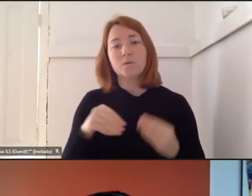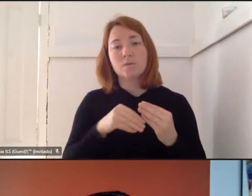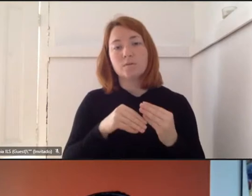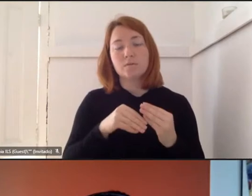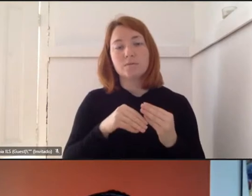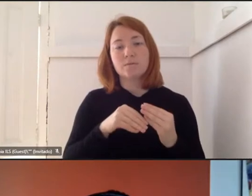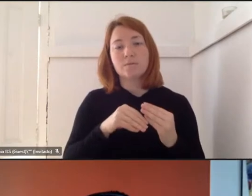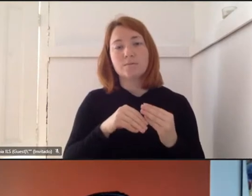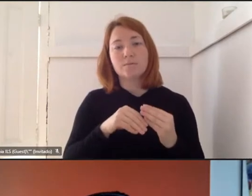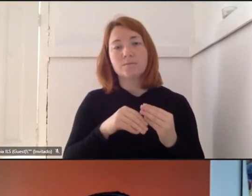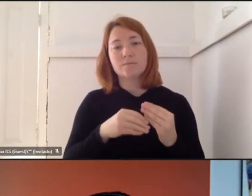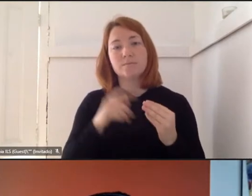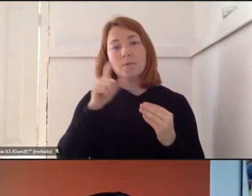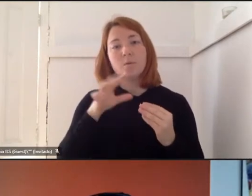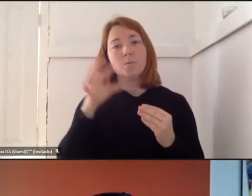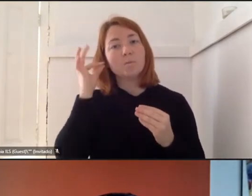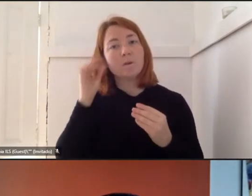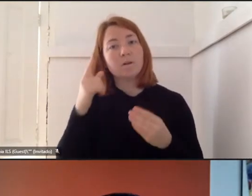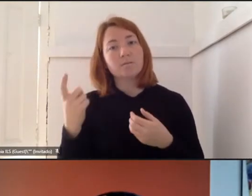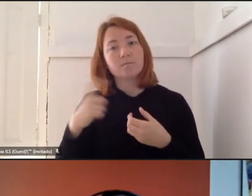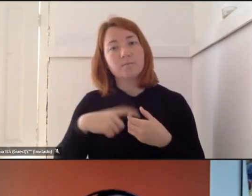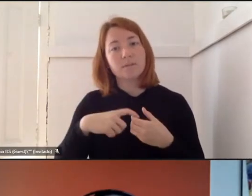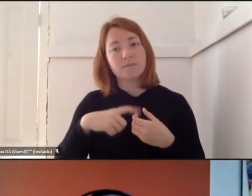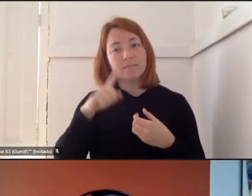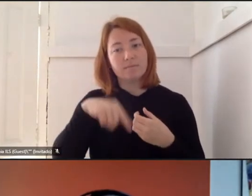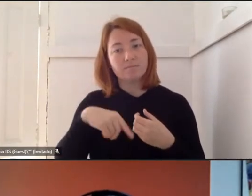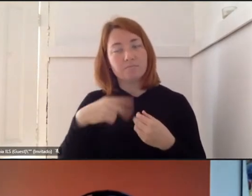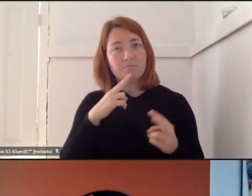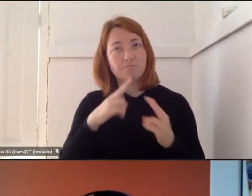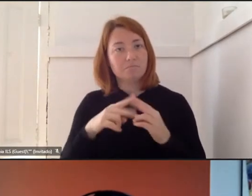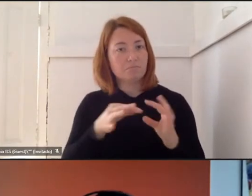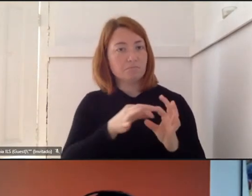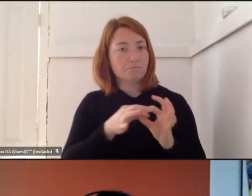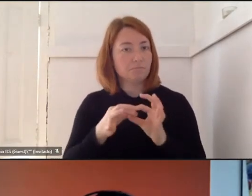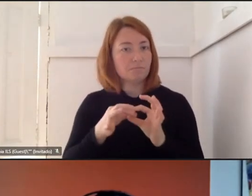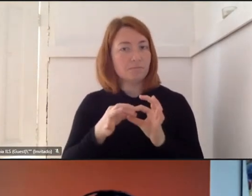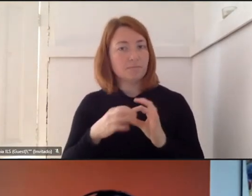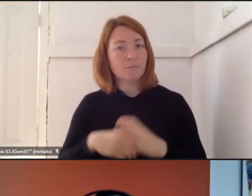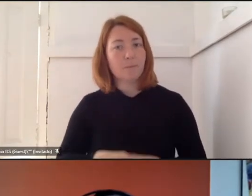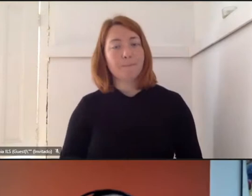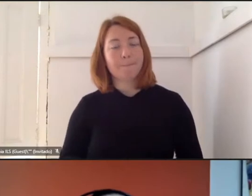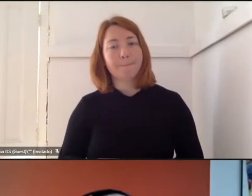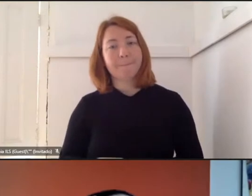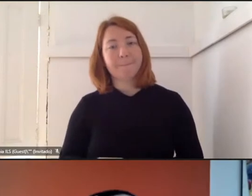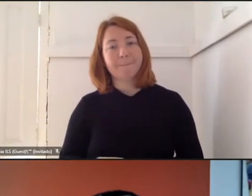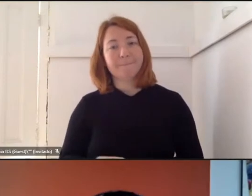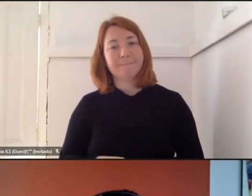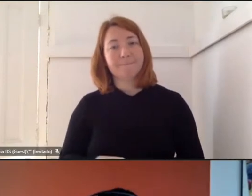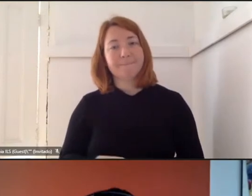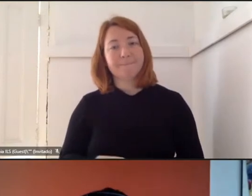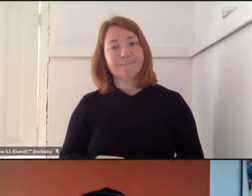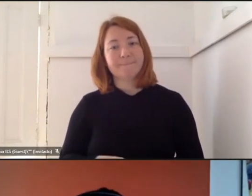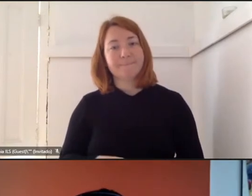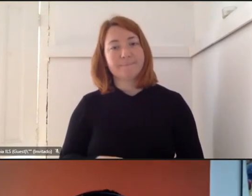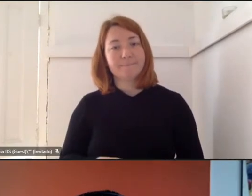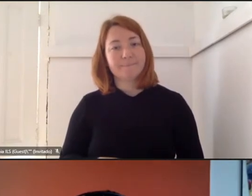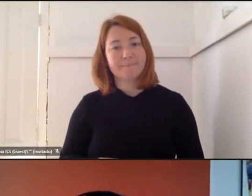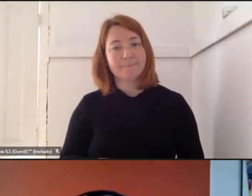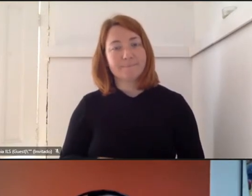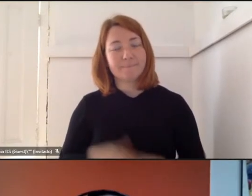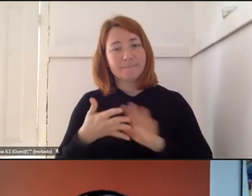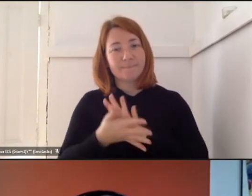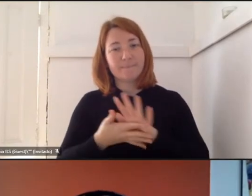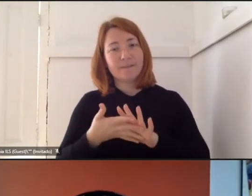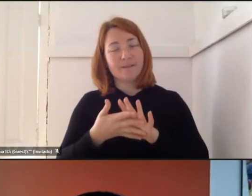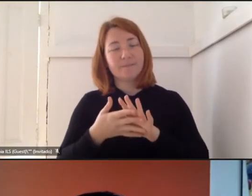las mujeres que participa también. Una de las preguntas es, hablamos de grados universitarios,